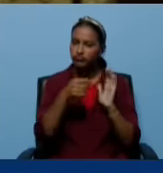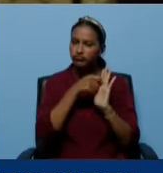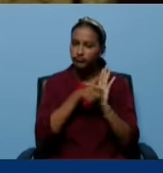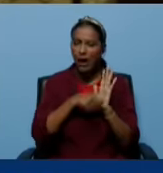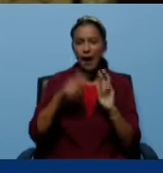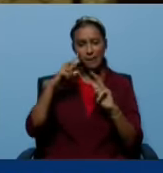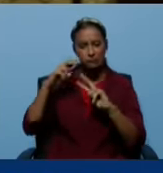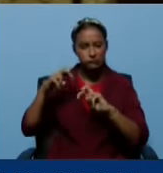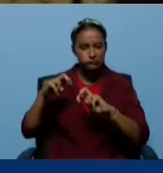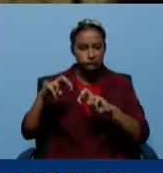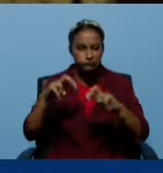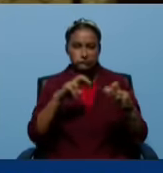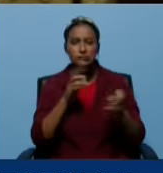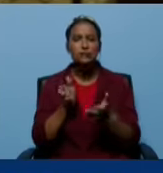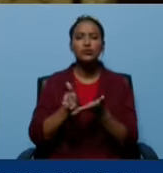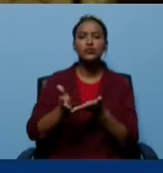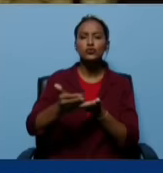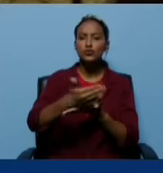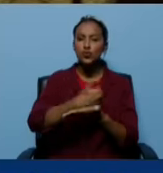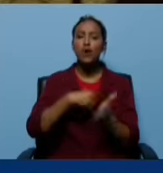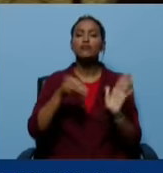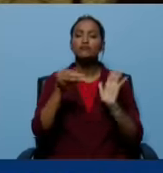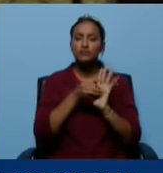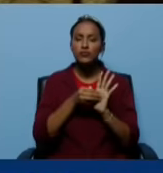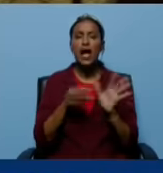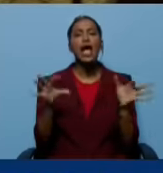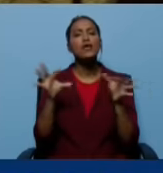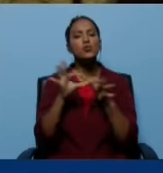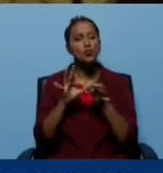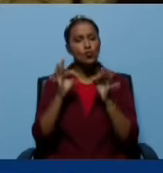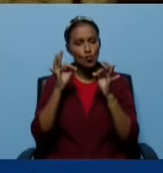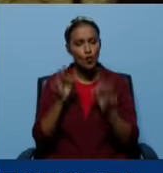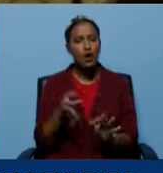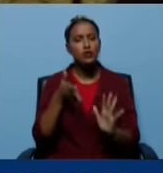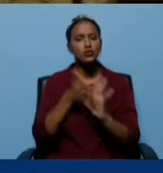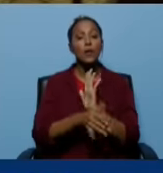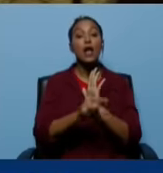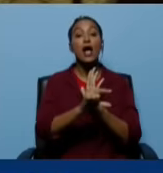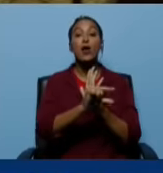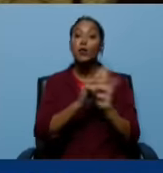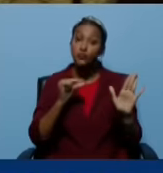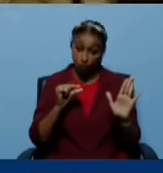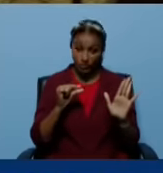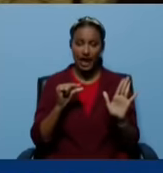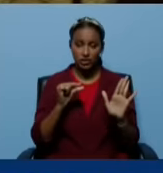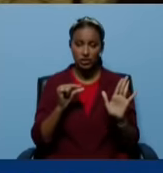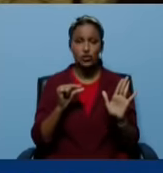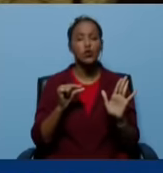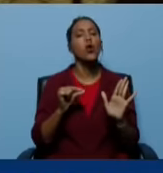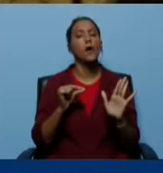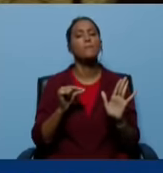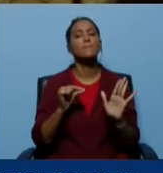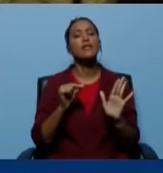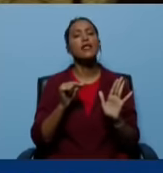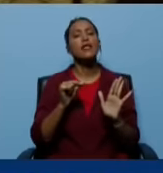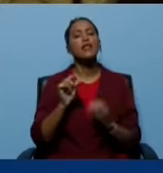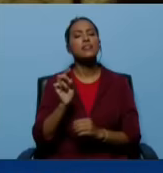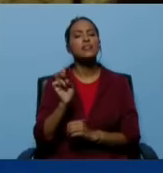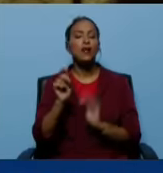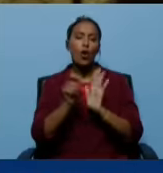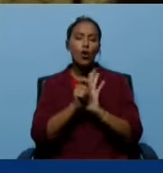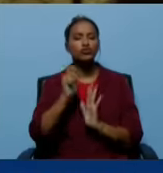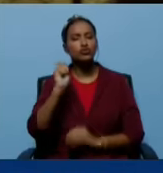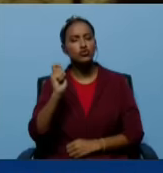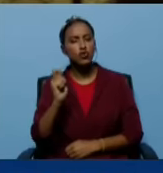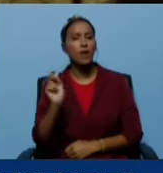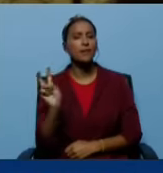en congruencia con el artículo 297 de la Constitución de la República Bolivariana de Venezuela